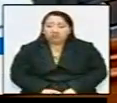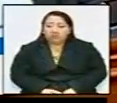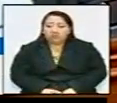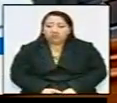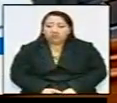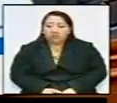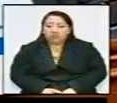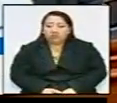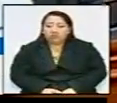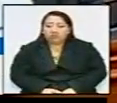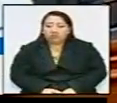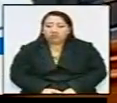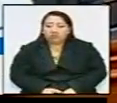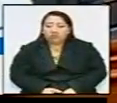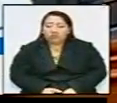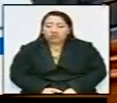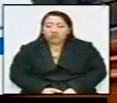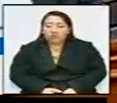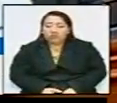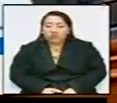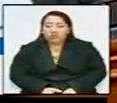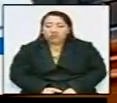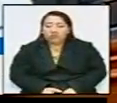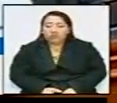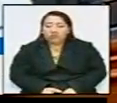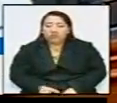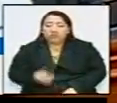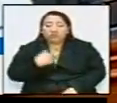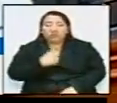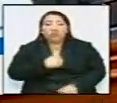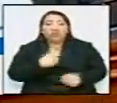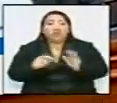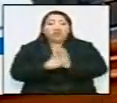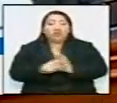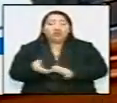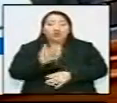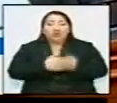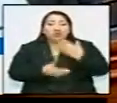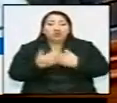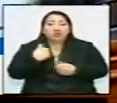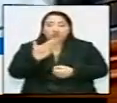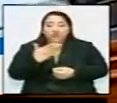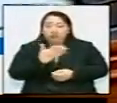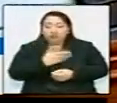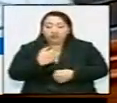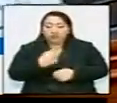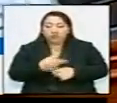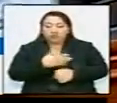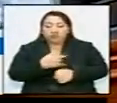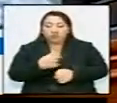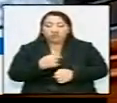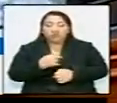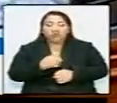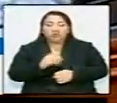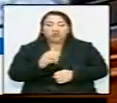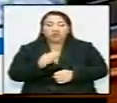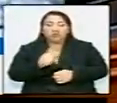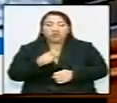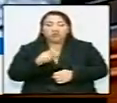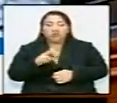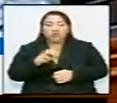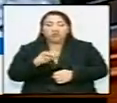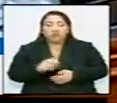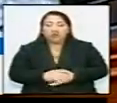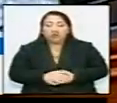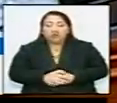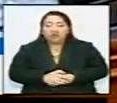misma, en la legislatura pasada, pedí al presidente, expresidente del Congreso, Daniel